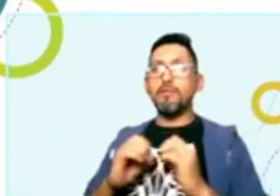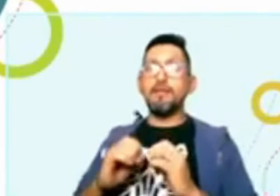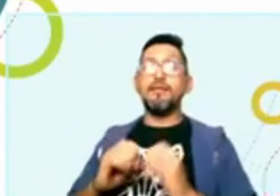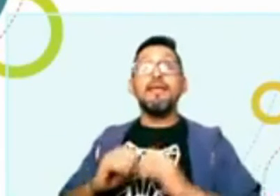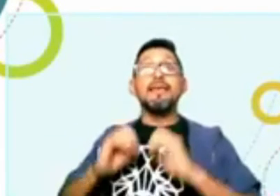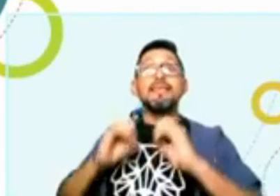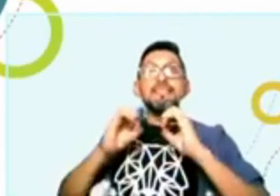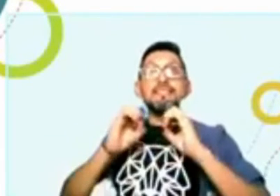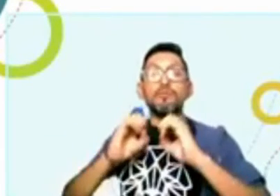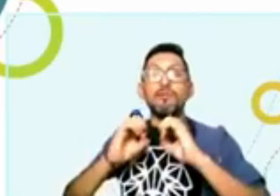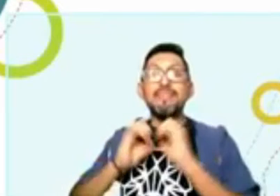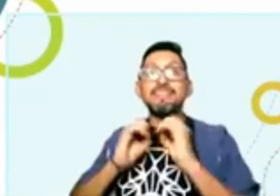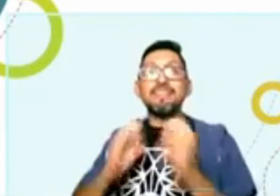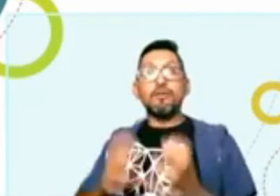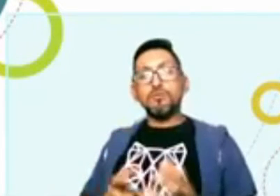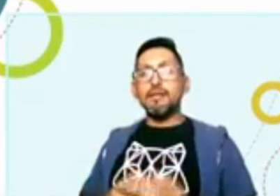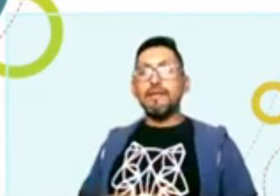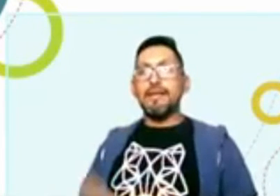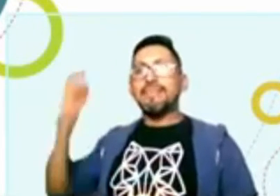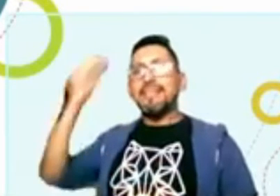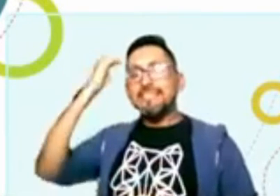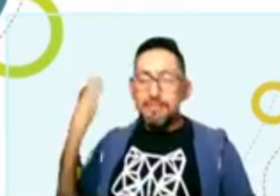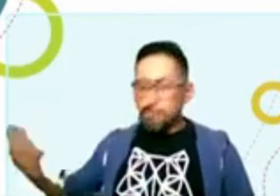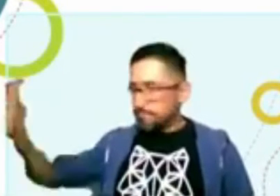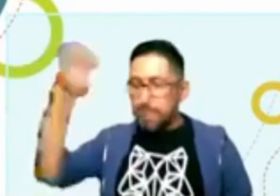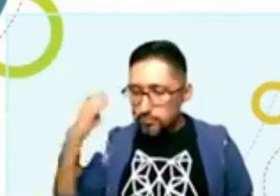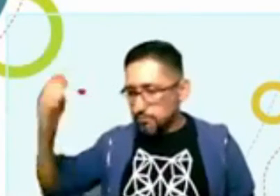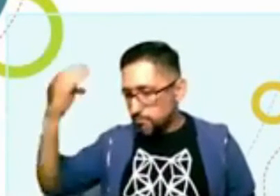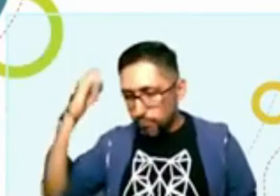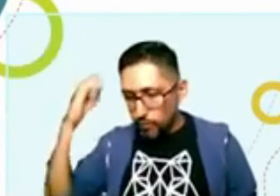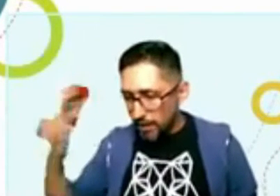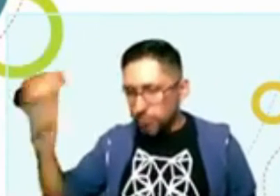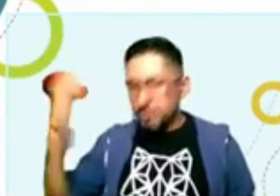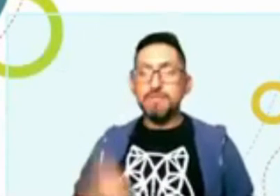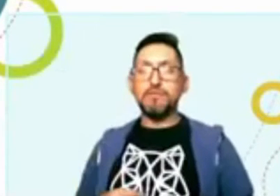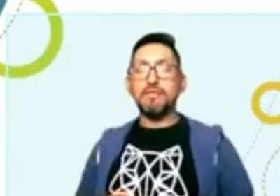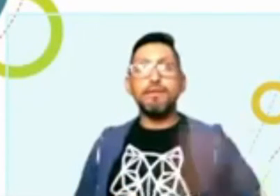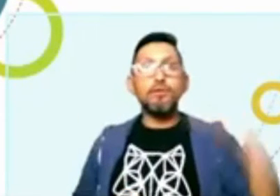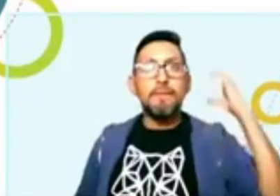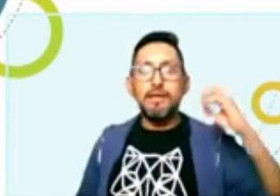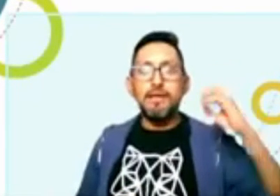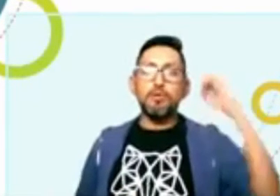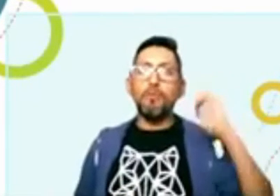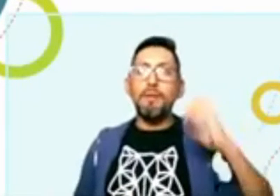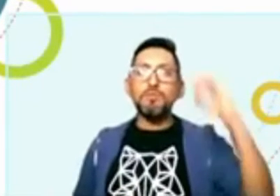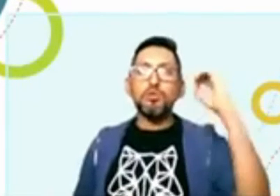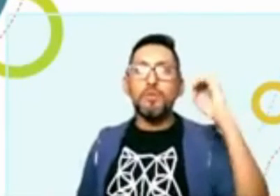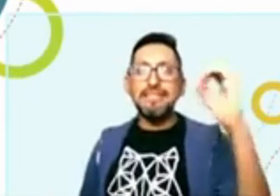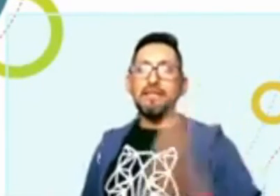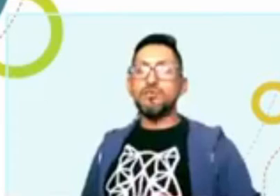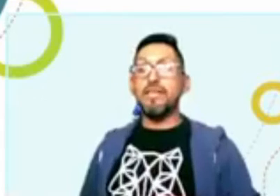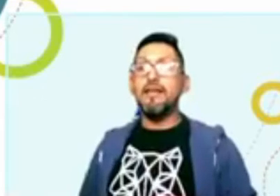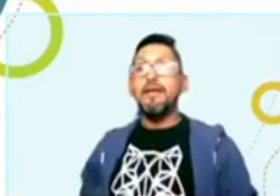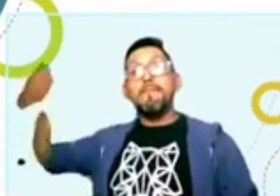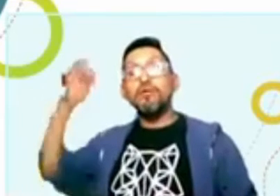informe Brundtland, surgió la idea de desarrollo sustentable. ¿Qué tal si sí? Vemos por la economía de las personas, pero también nos preocupamos por su